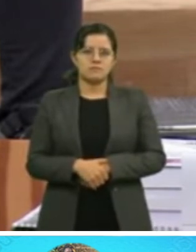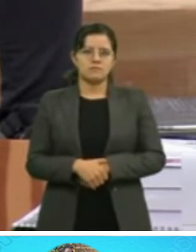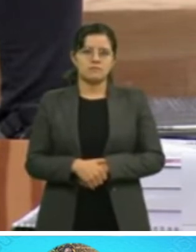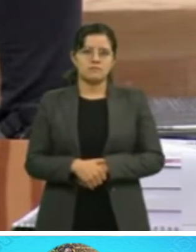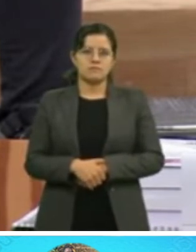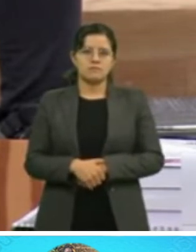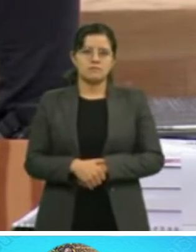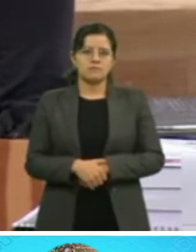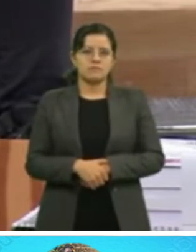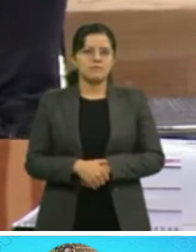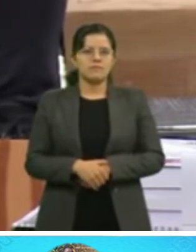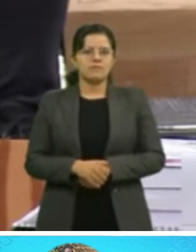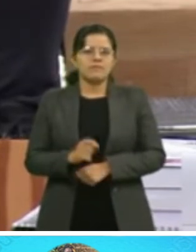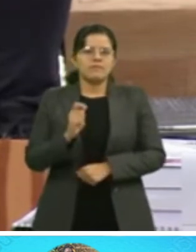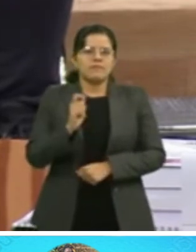atribuciones,